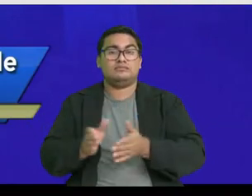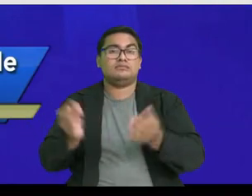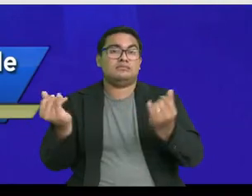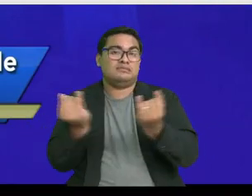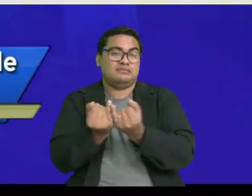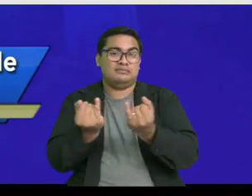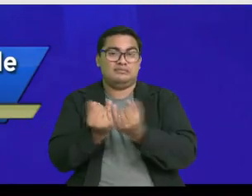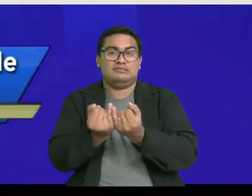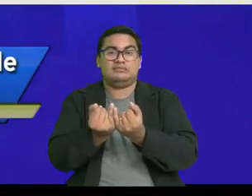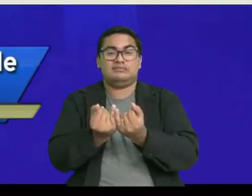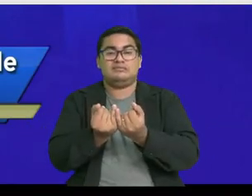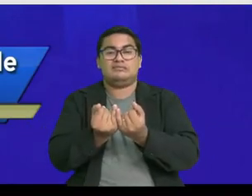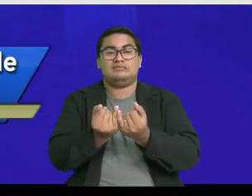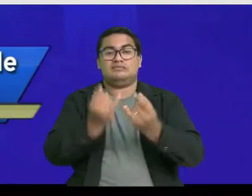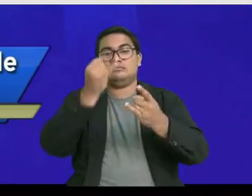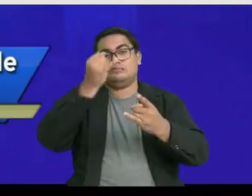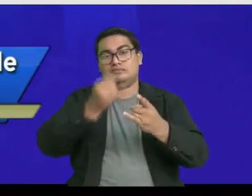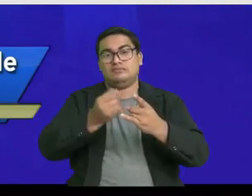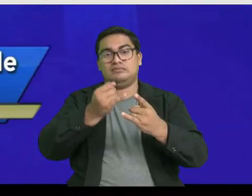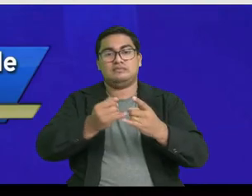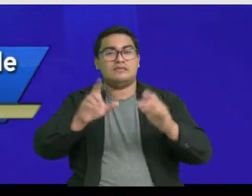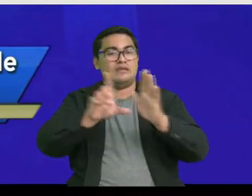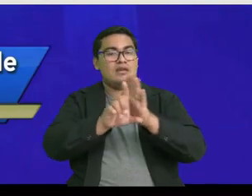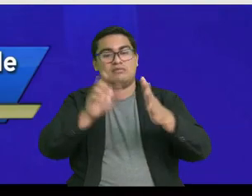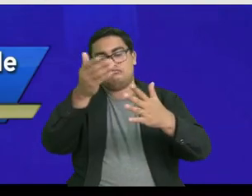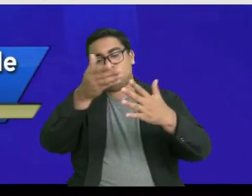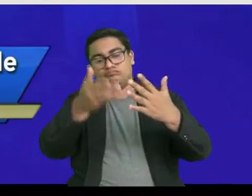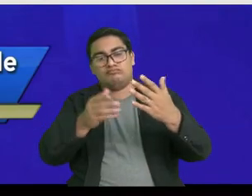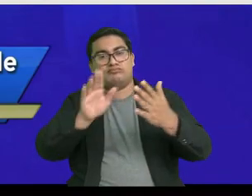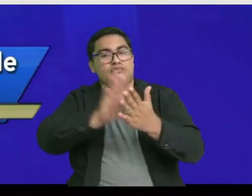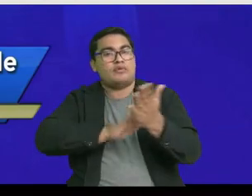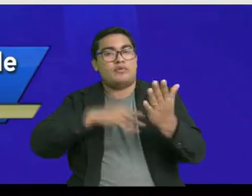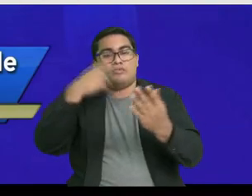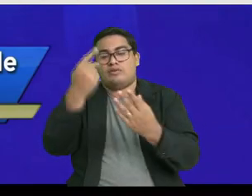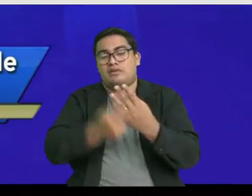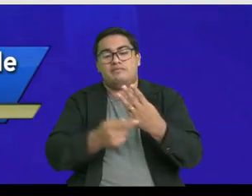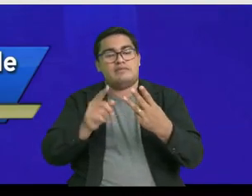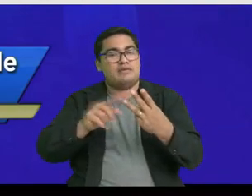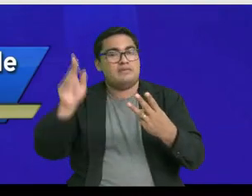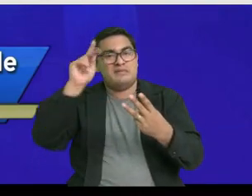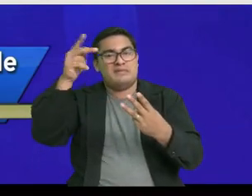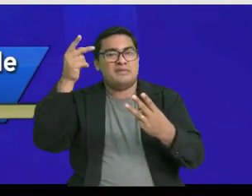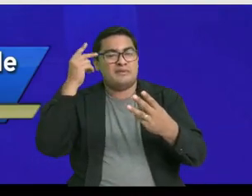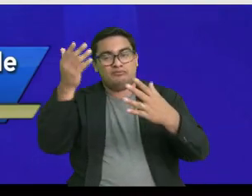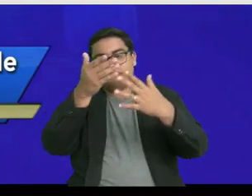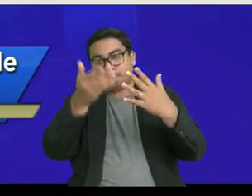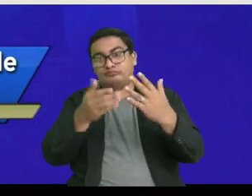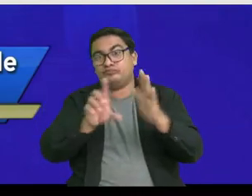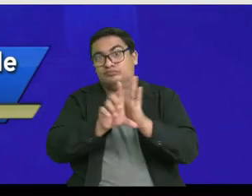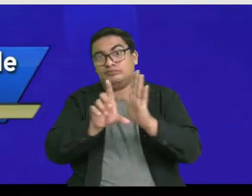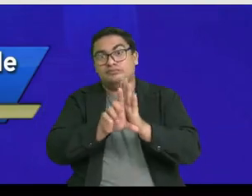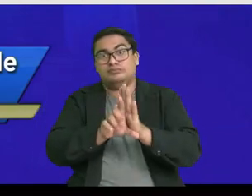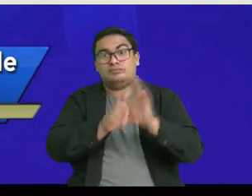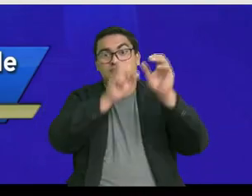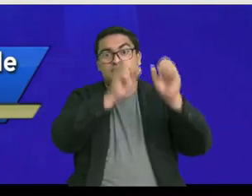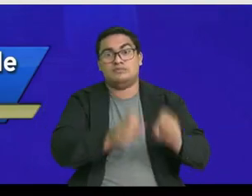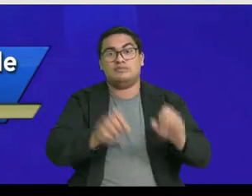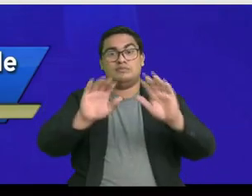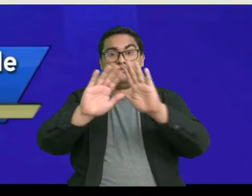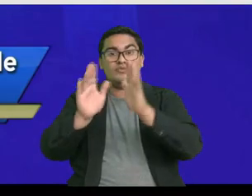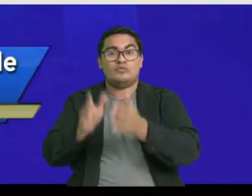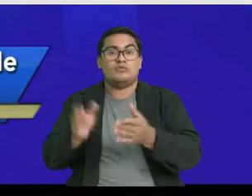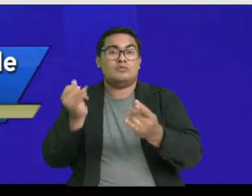sus leyes, su marco jurídico, sus programas, sus políticas con equidad de género.